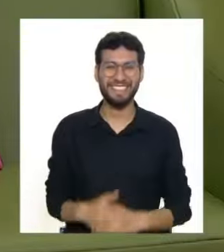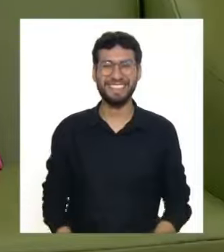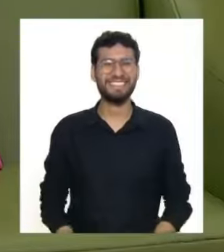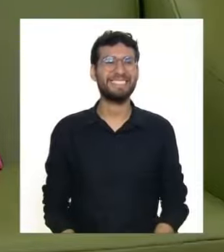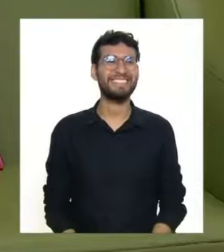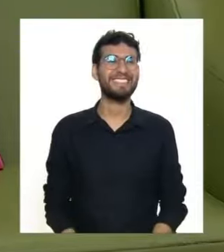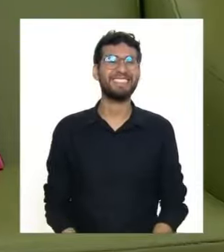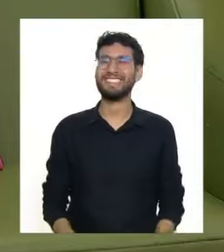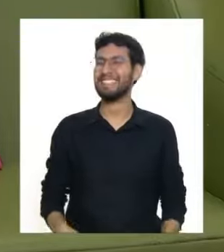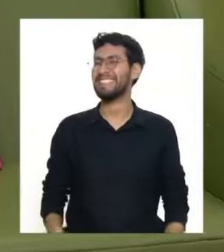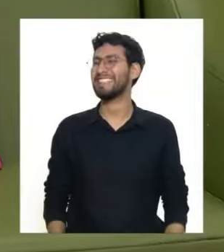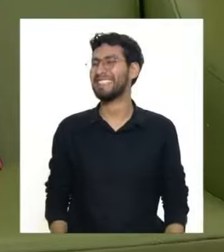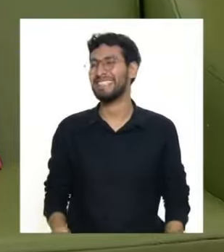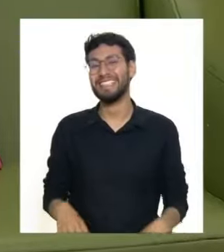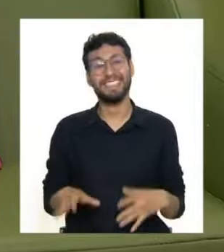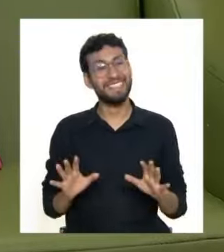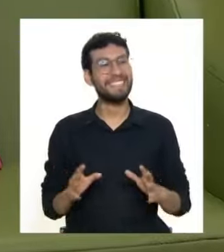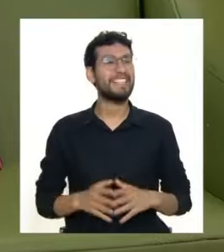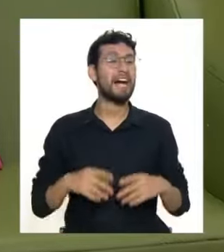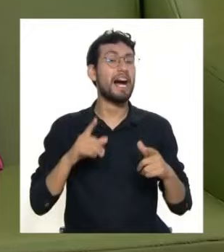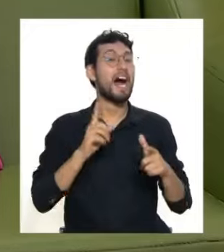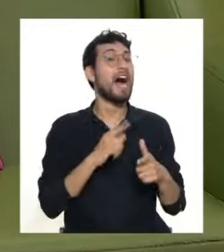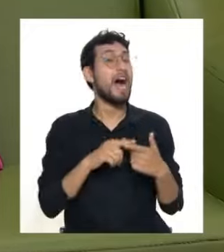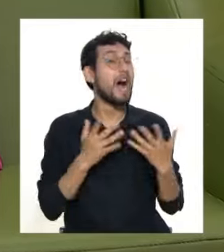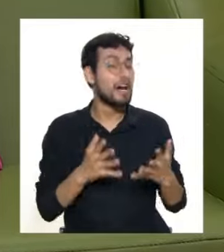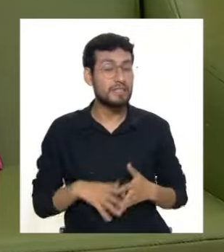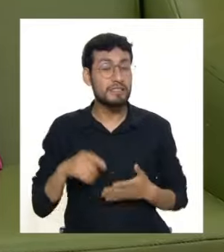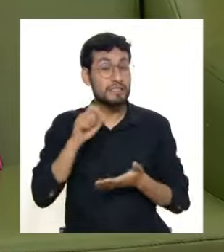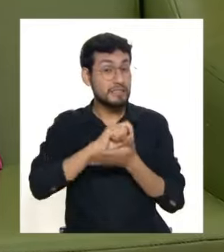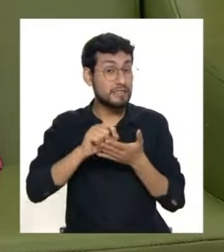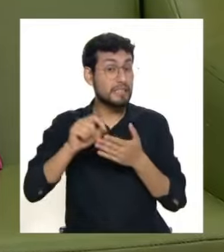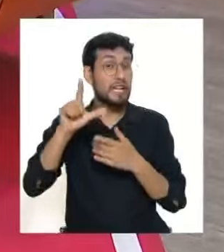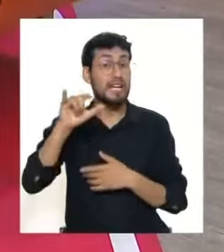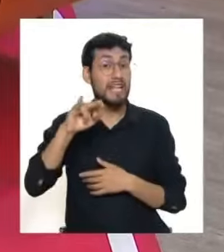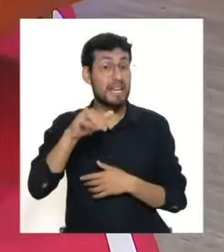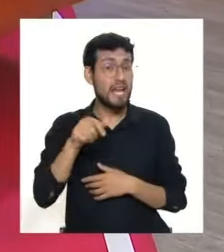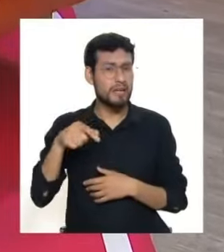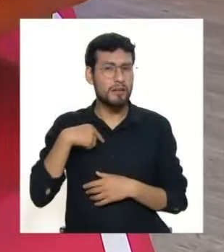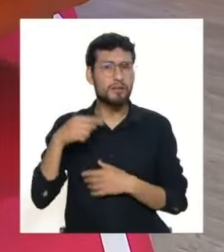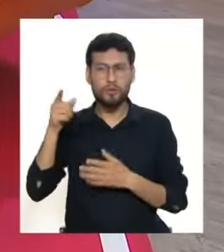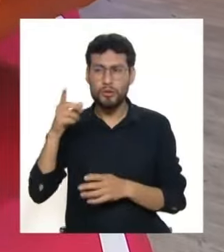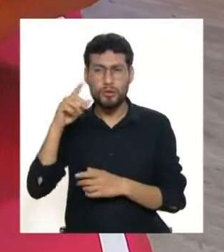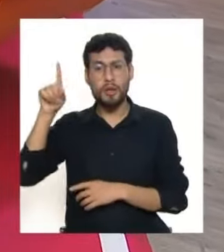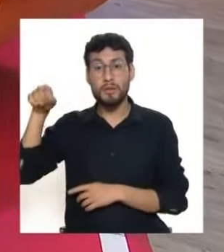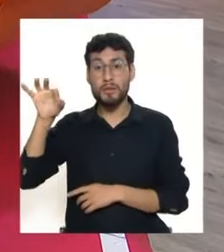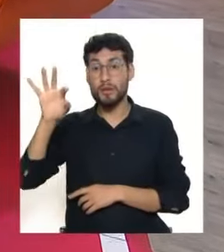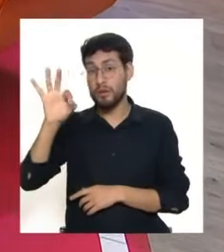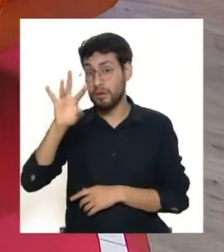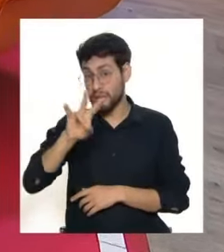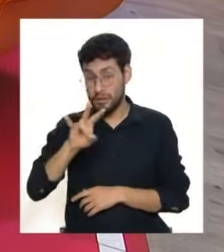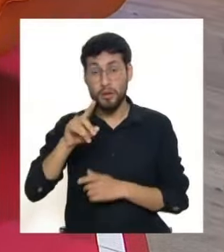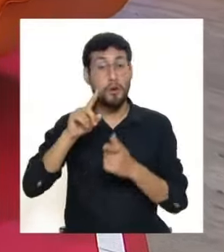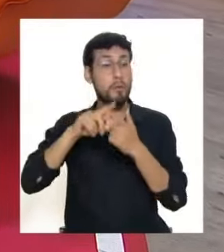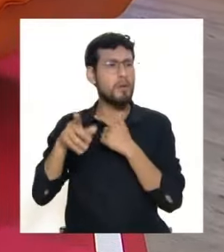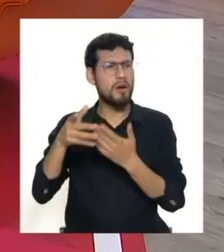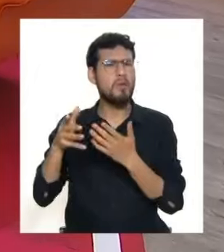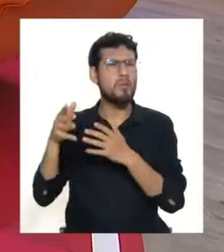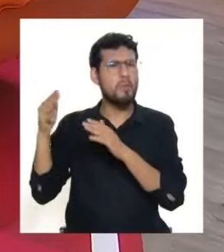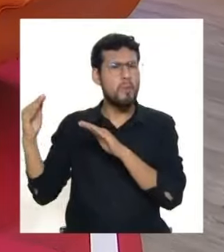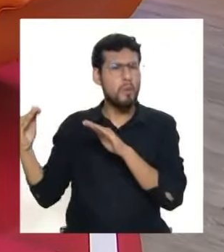vestido. Depende. Mira, entonces, la línea, nosotros grabamos esa canción en el 97, pero ha tenido un